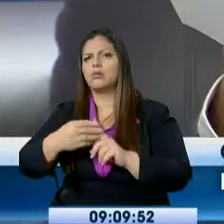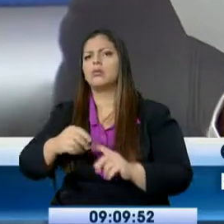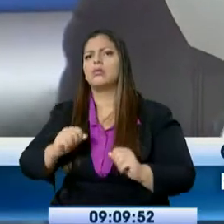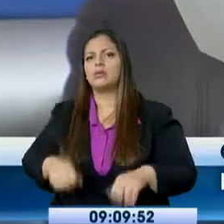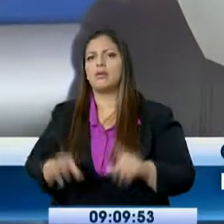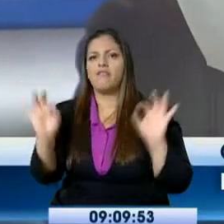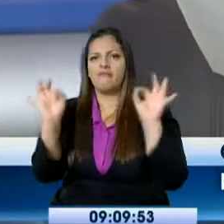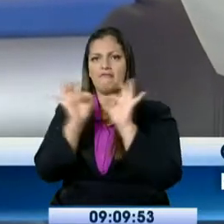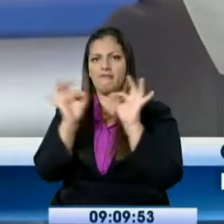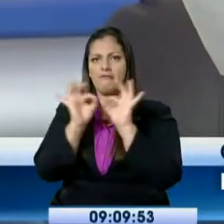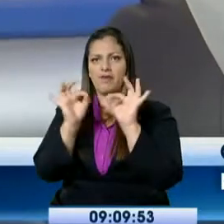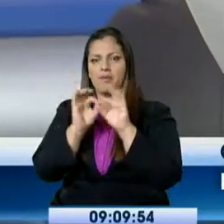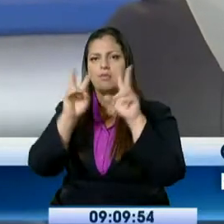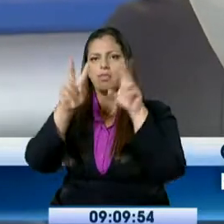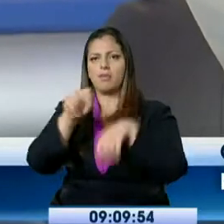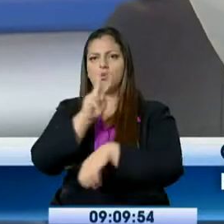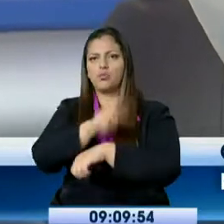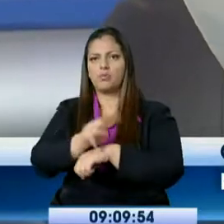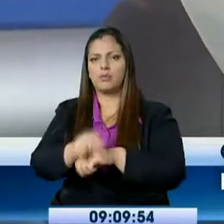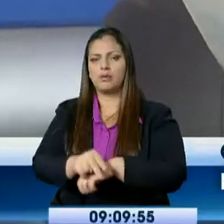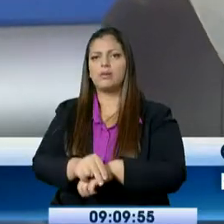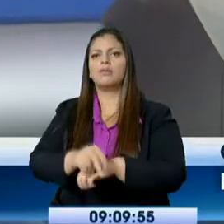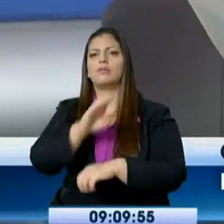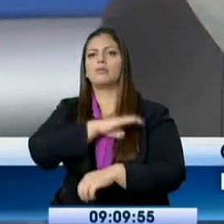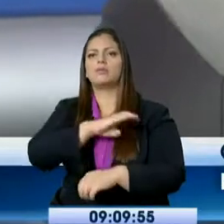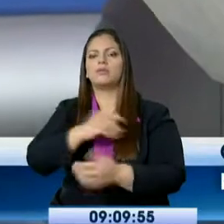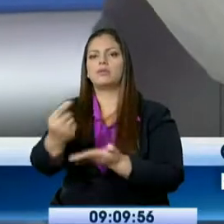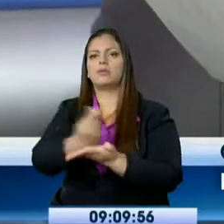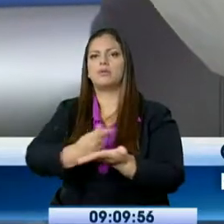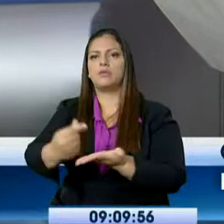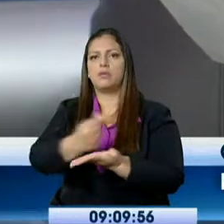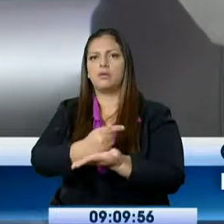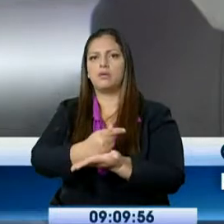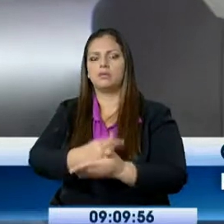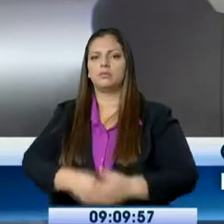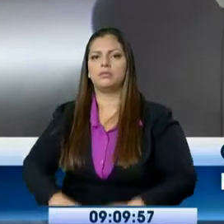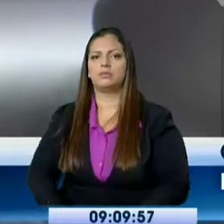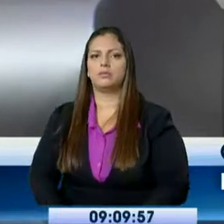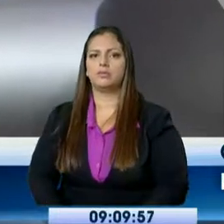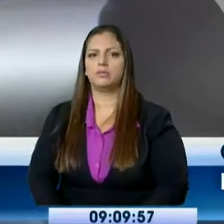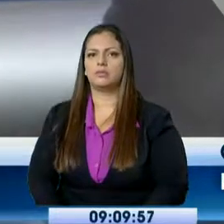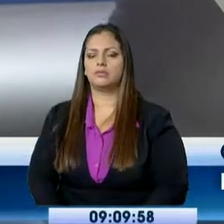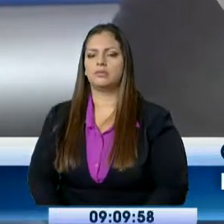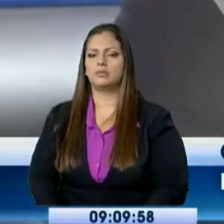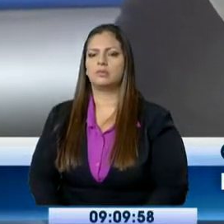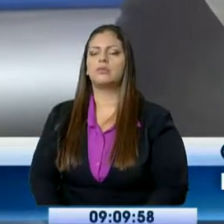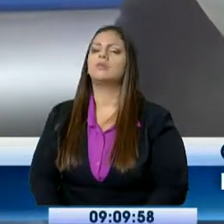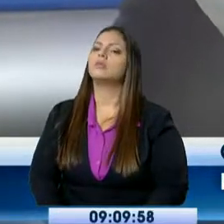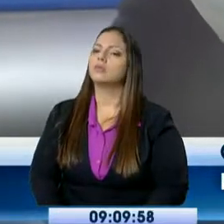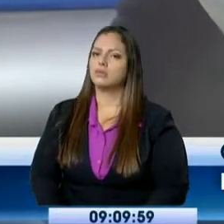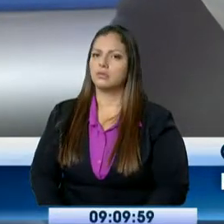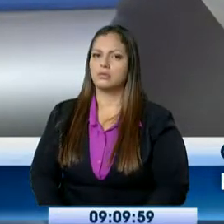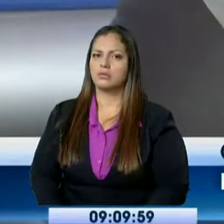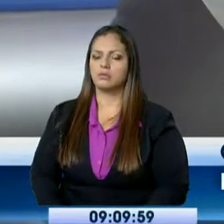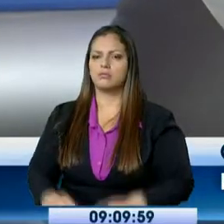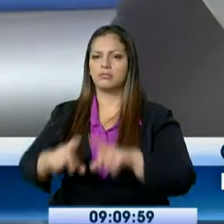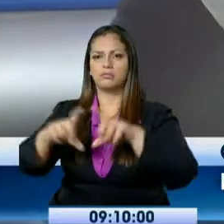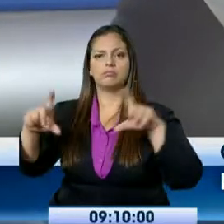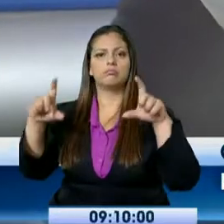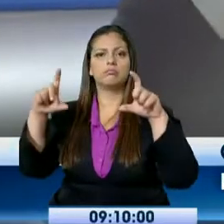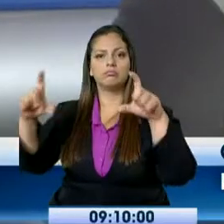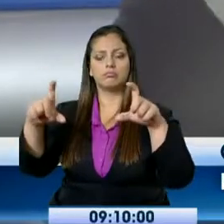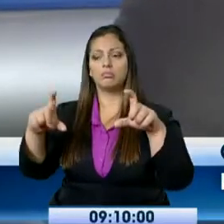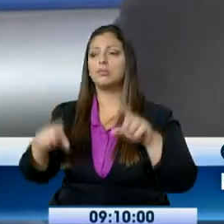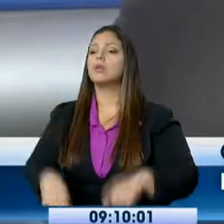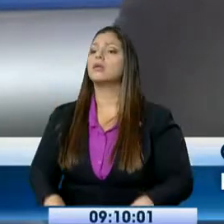facebook intendencia general de policía del guayas para que ustedes puedan hacerse fans y el eslogan como tal es la